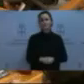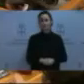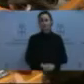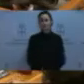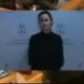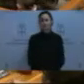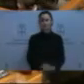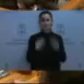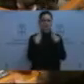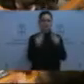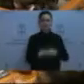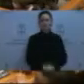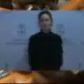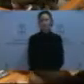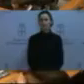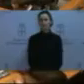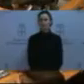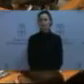Muchas gracias.